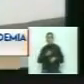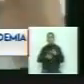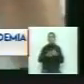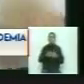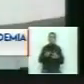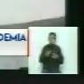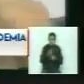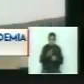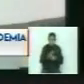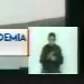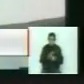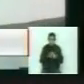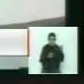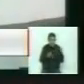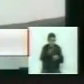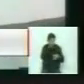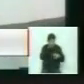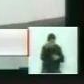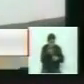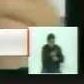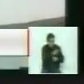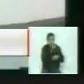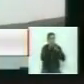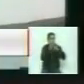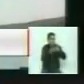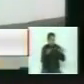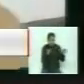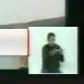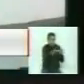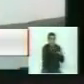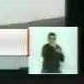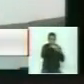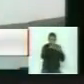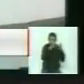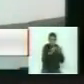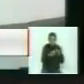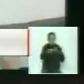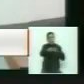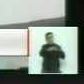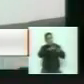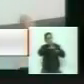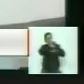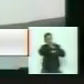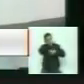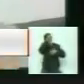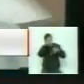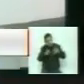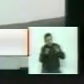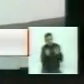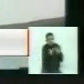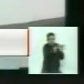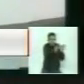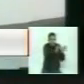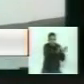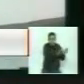que aislarlos, detectarlos, incluso de sus familias, o dar consejos en la familia, armar un sistema de